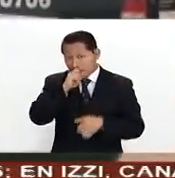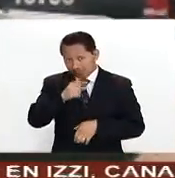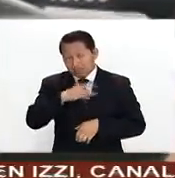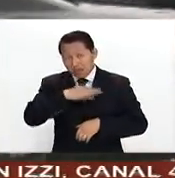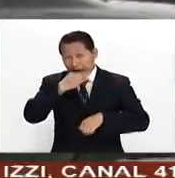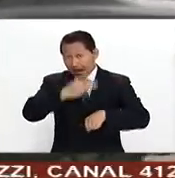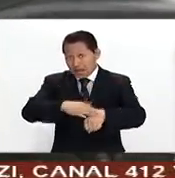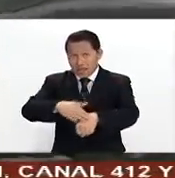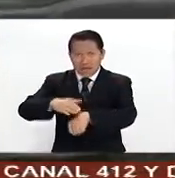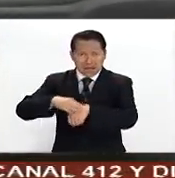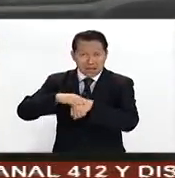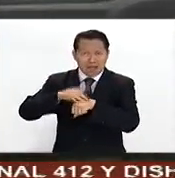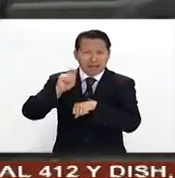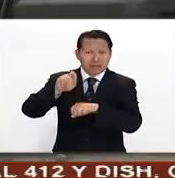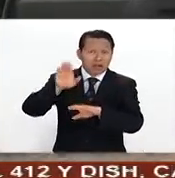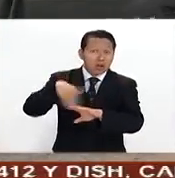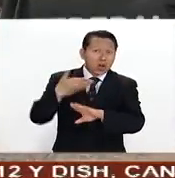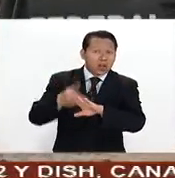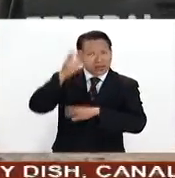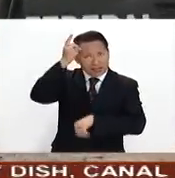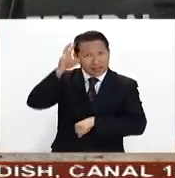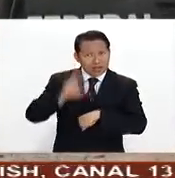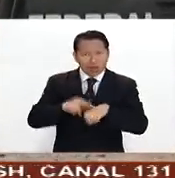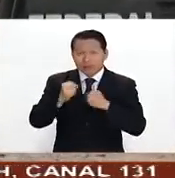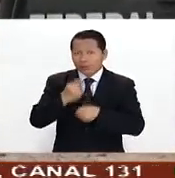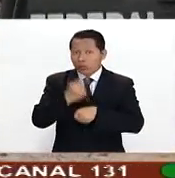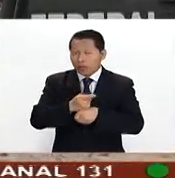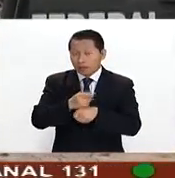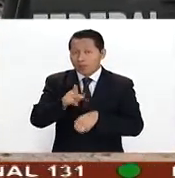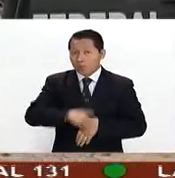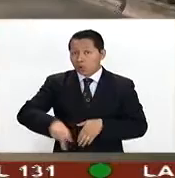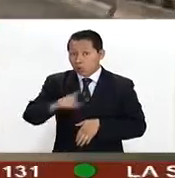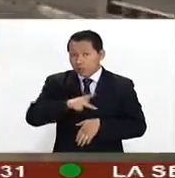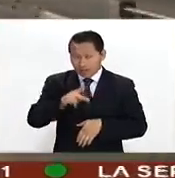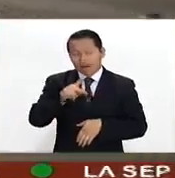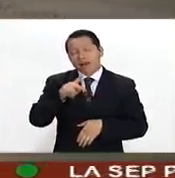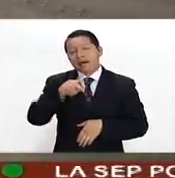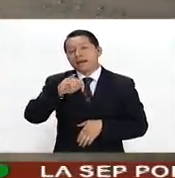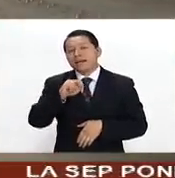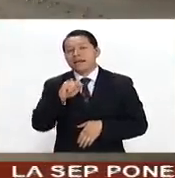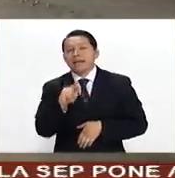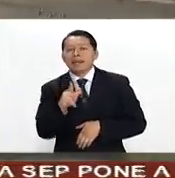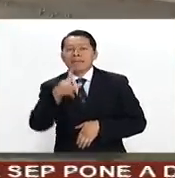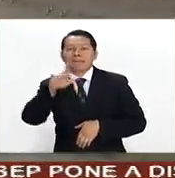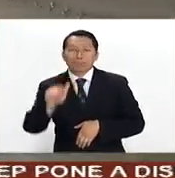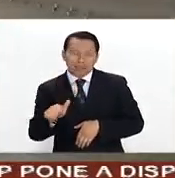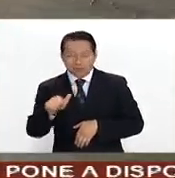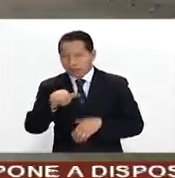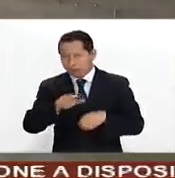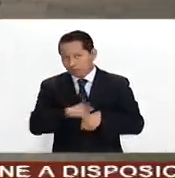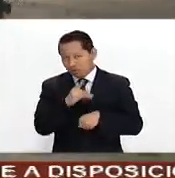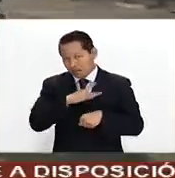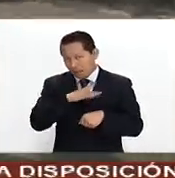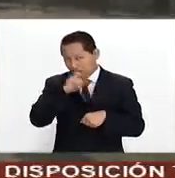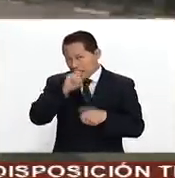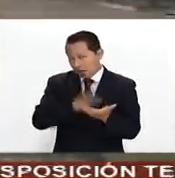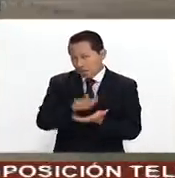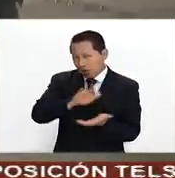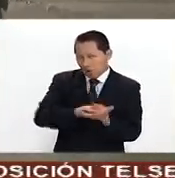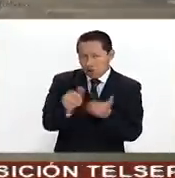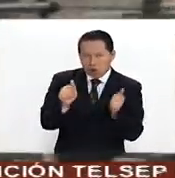amenazas de muerte al director de Seguridad Pública de Saguayo y Jiquilpan por supuestamente colaborar con